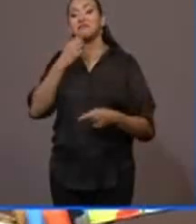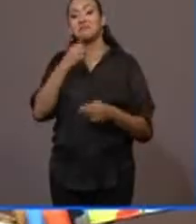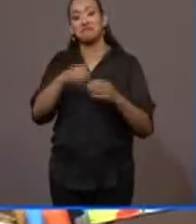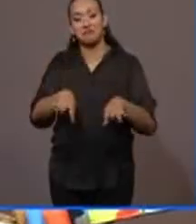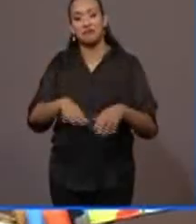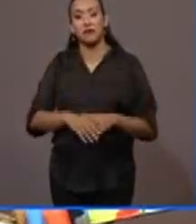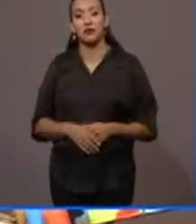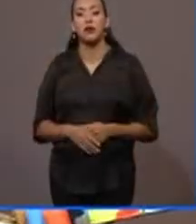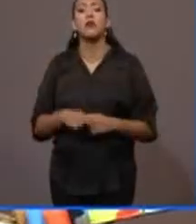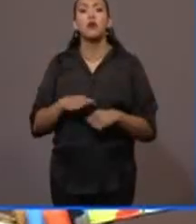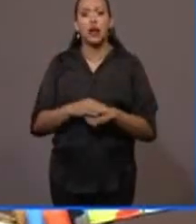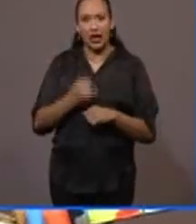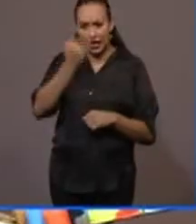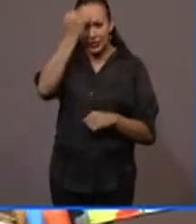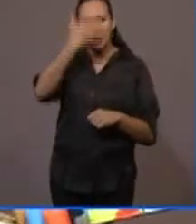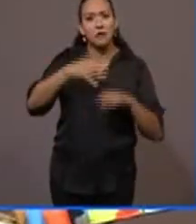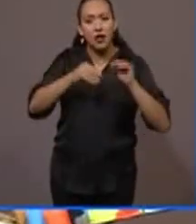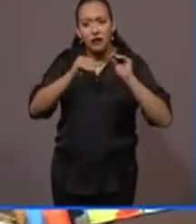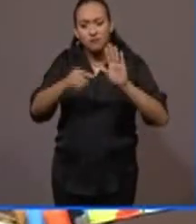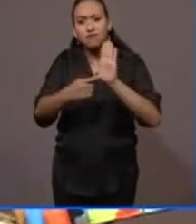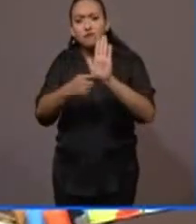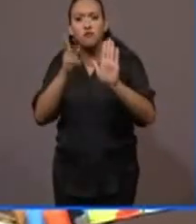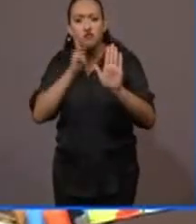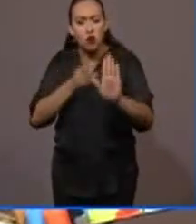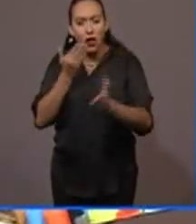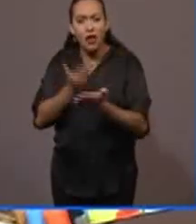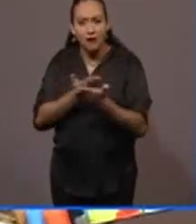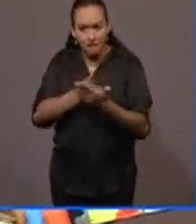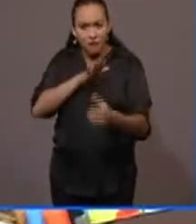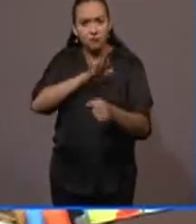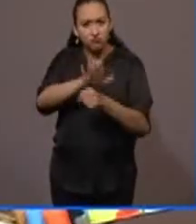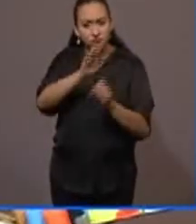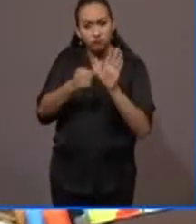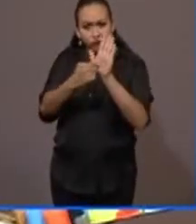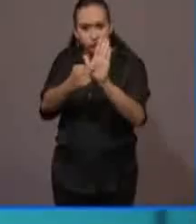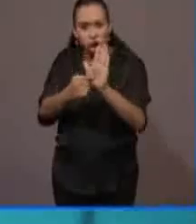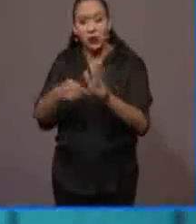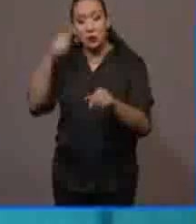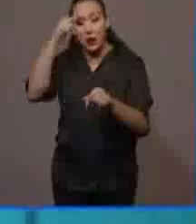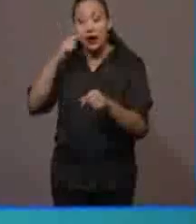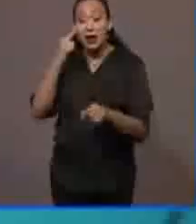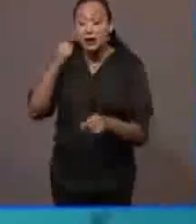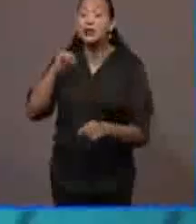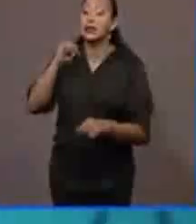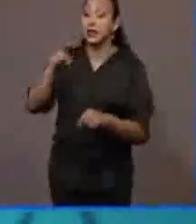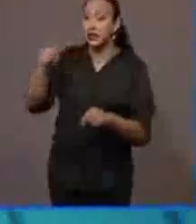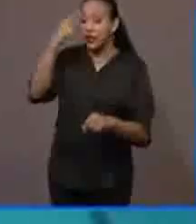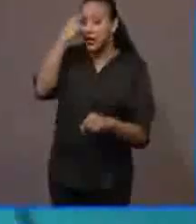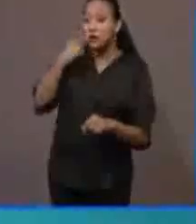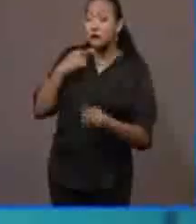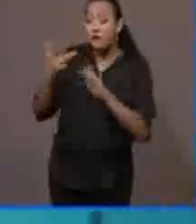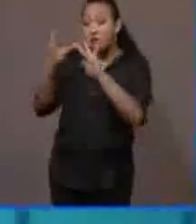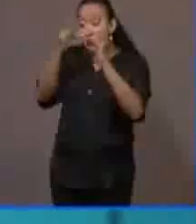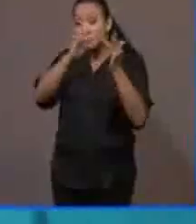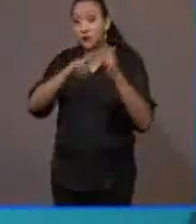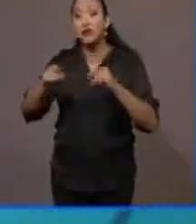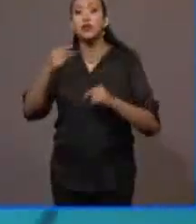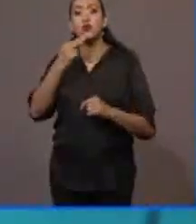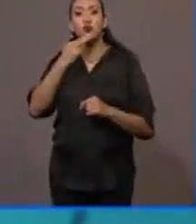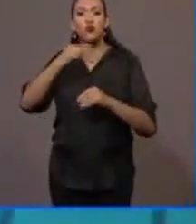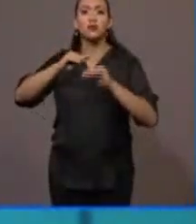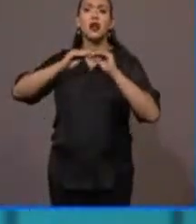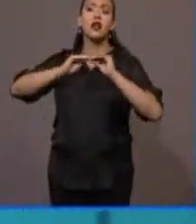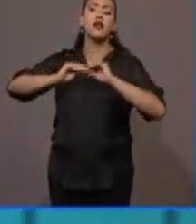denunciados, porque con las imágenes aportadas tenía elementos suficientes para certificar los perfiles en redes sociales de las